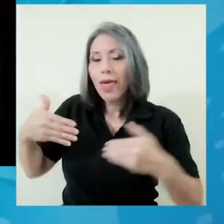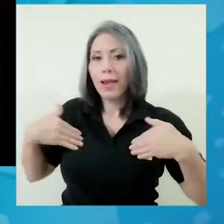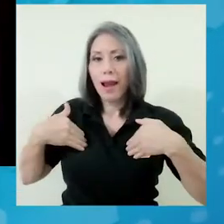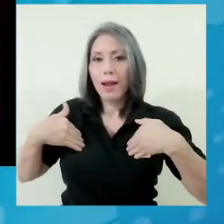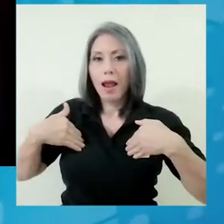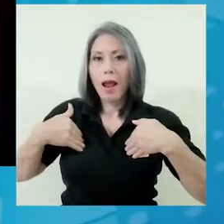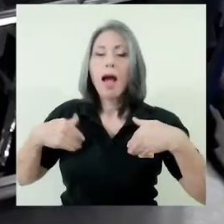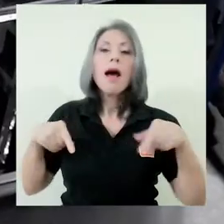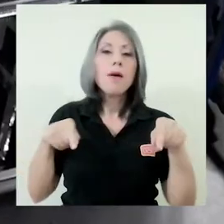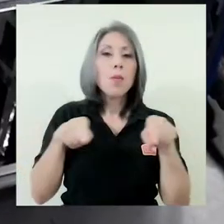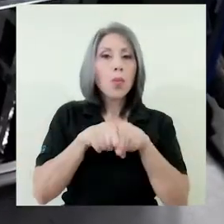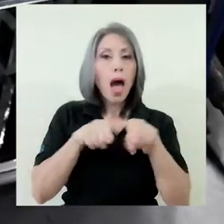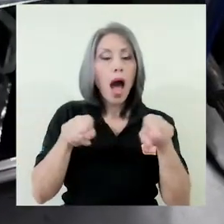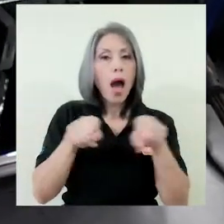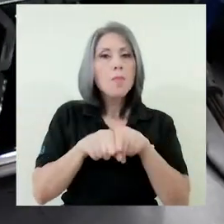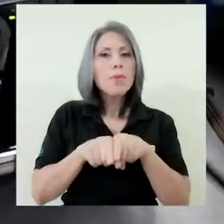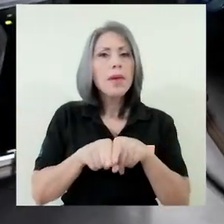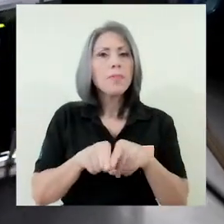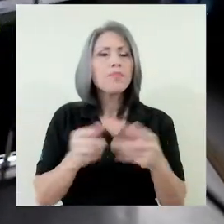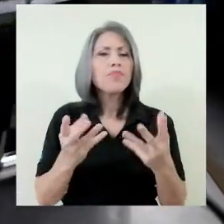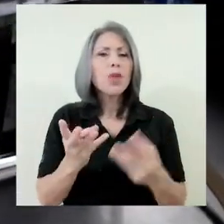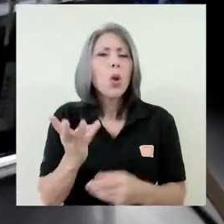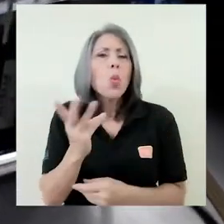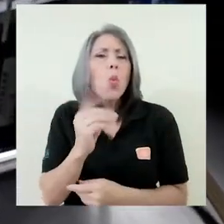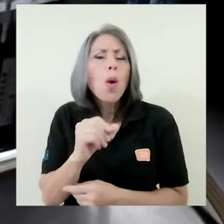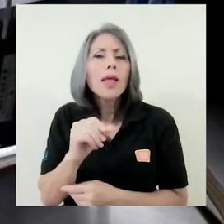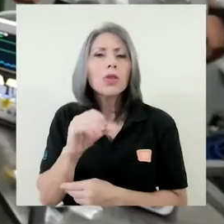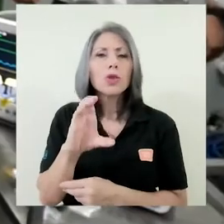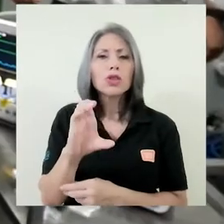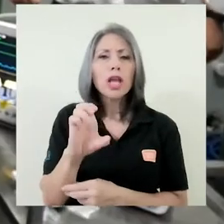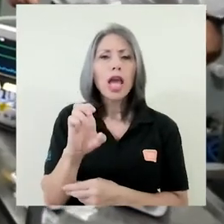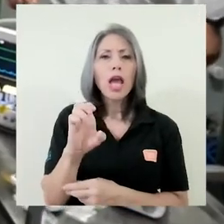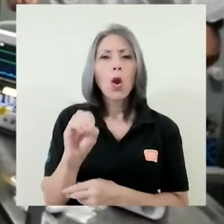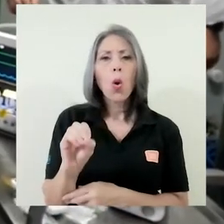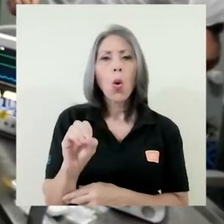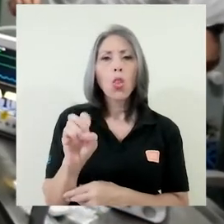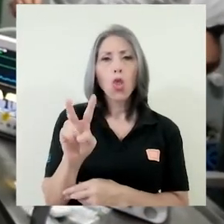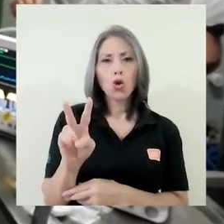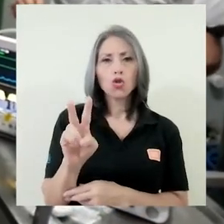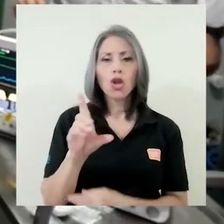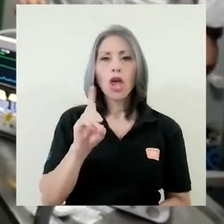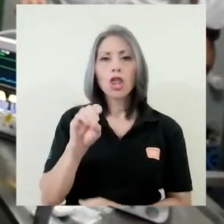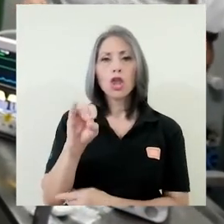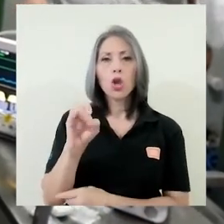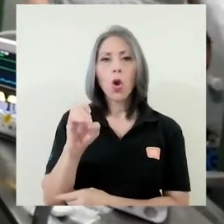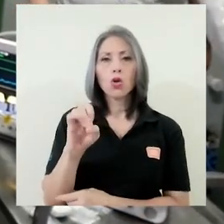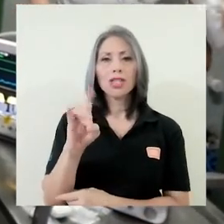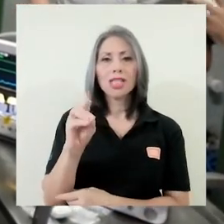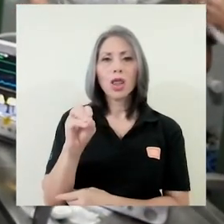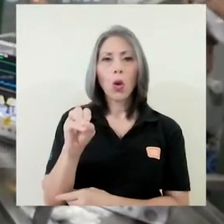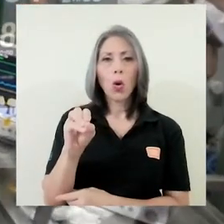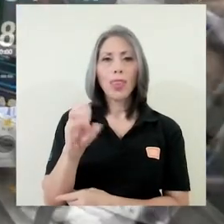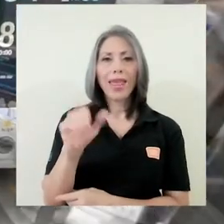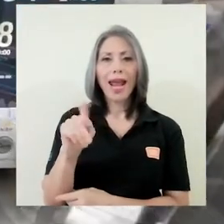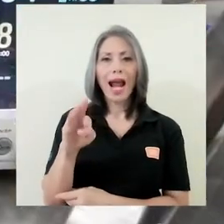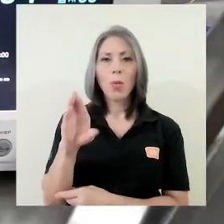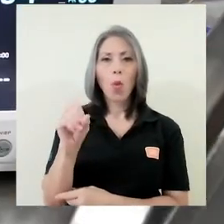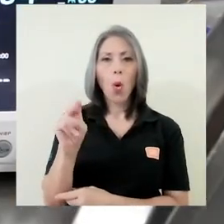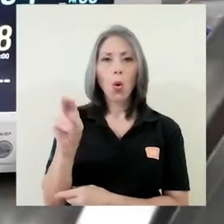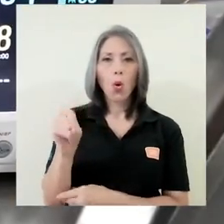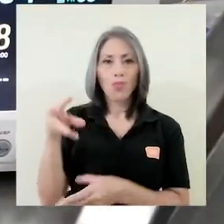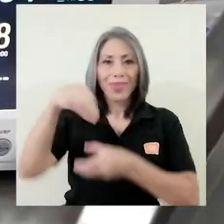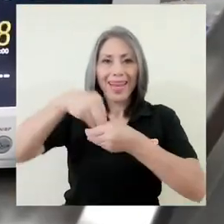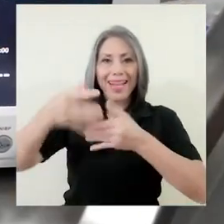¿verdad? También la cantidad de CO2, de dióxido de carbono, en la sangre del